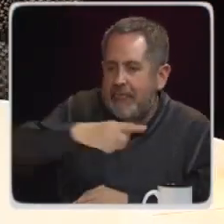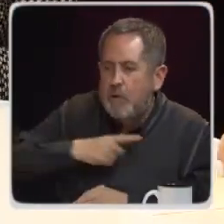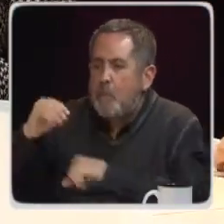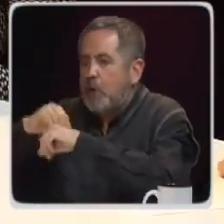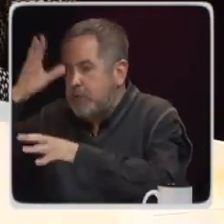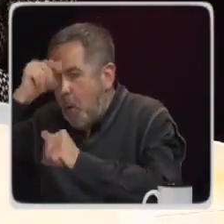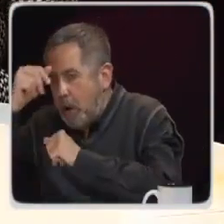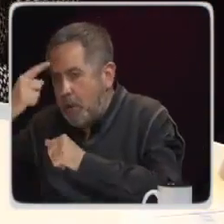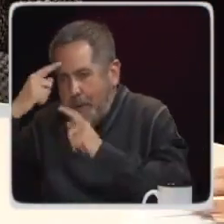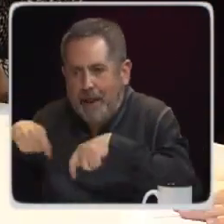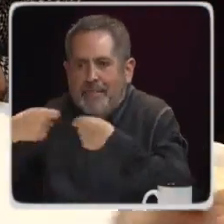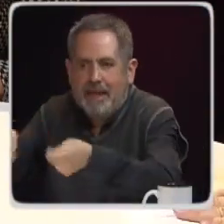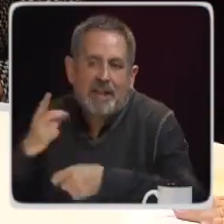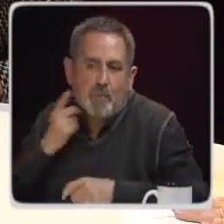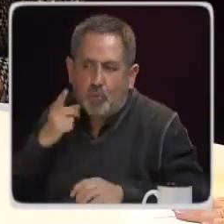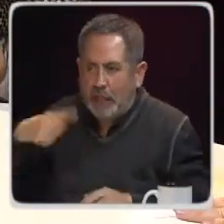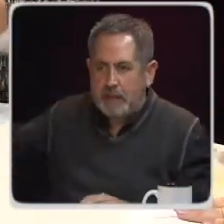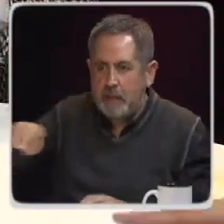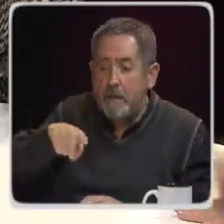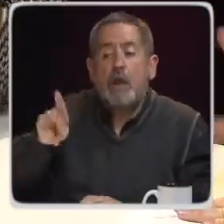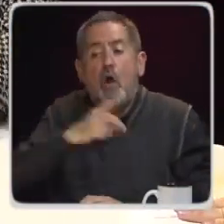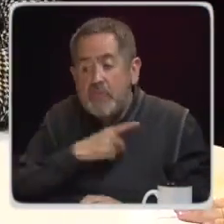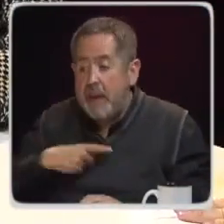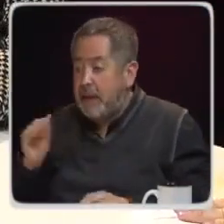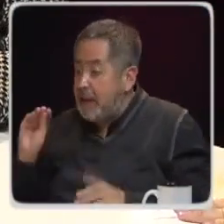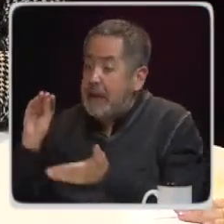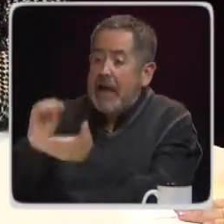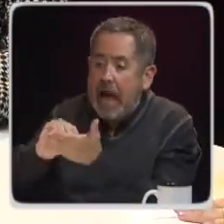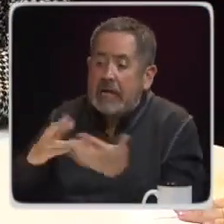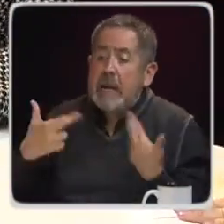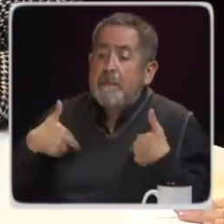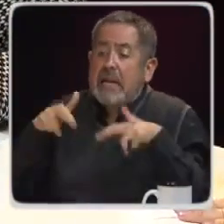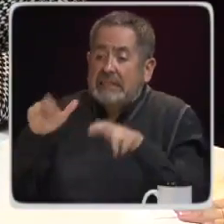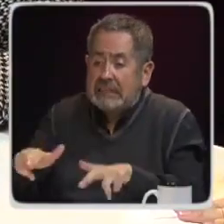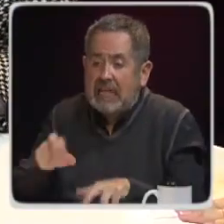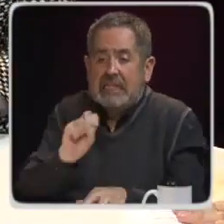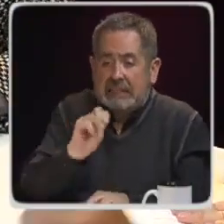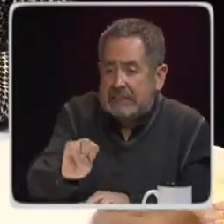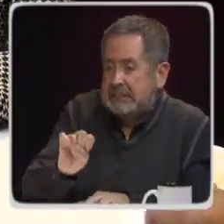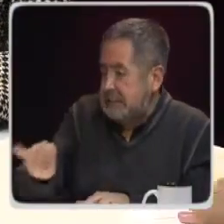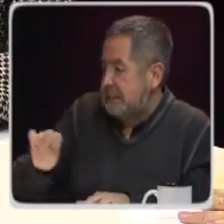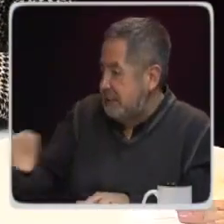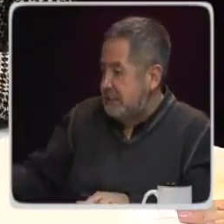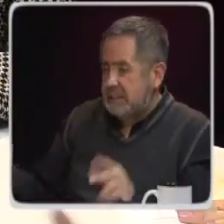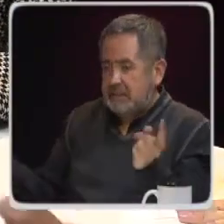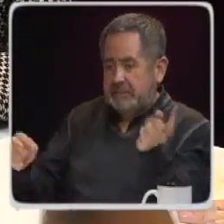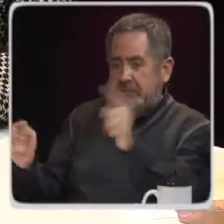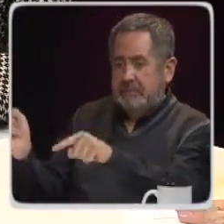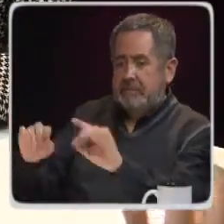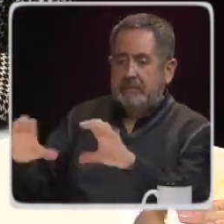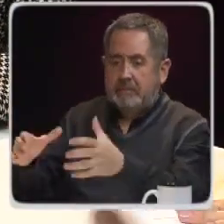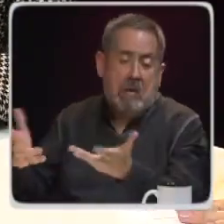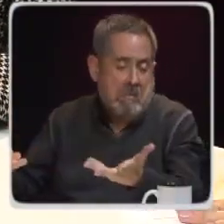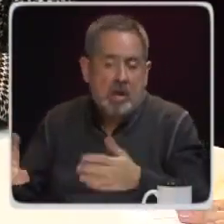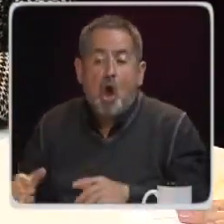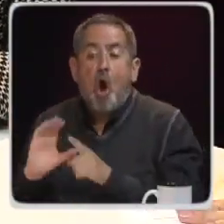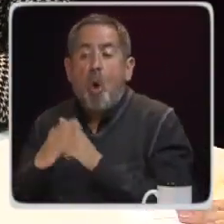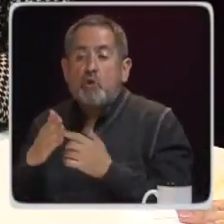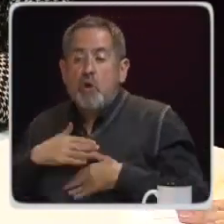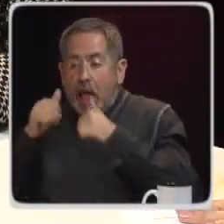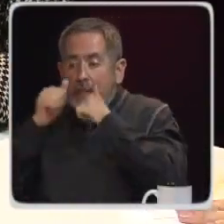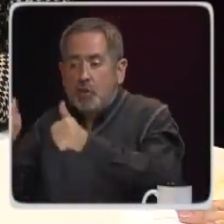difundió? Es un proceso natural dentro de la comunidad. De los usuarios son los que van creando y van esparciendo esta lengua de señas.